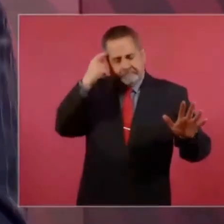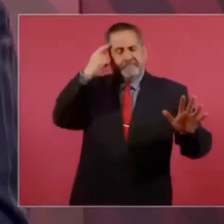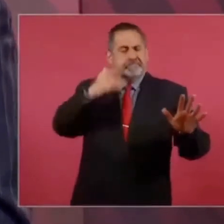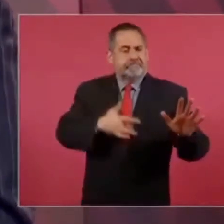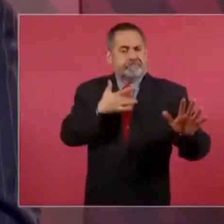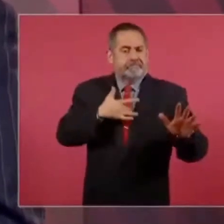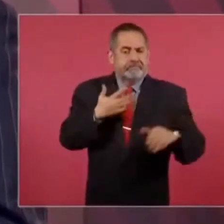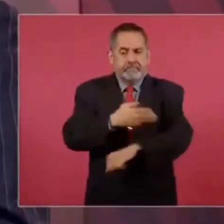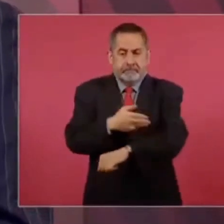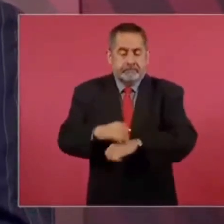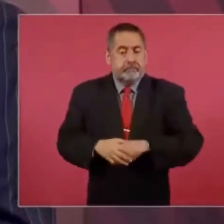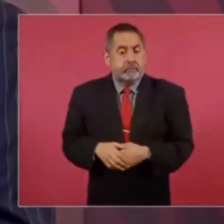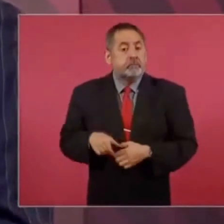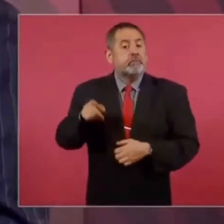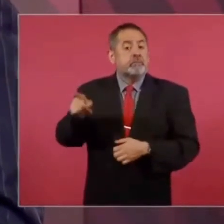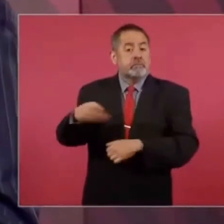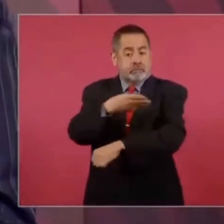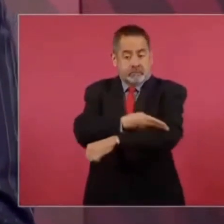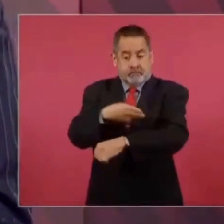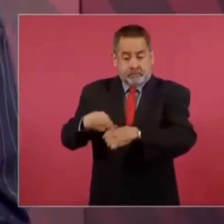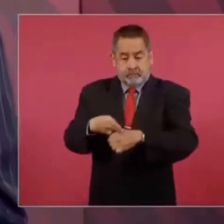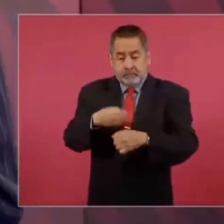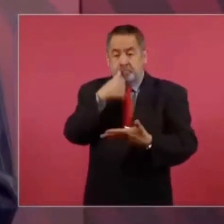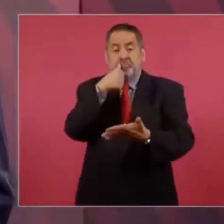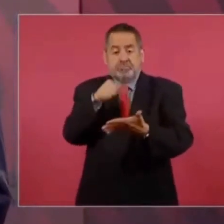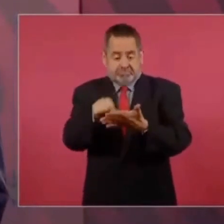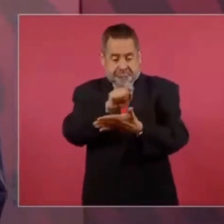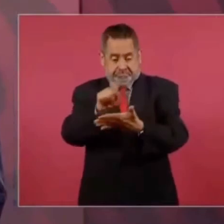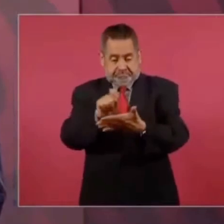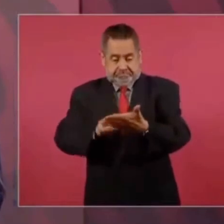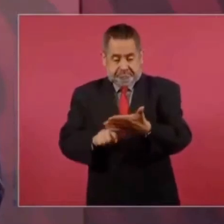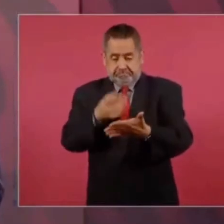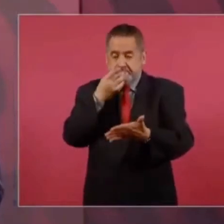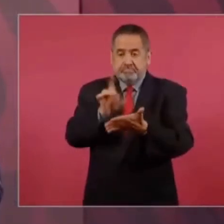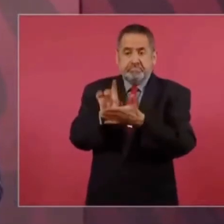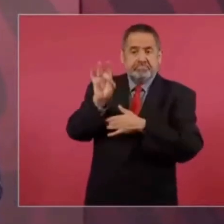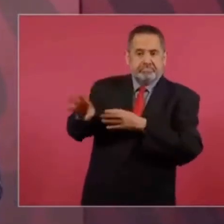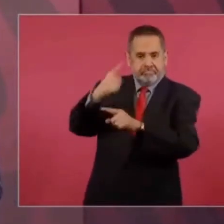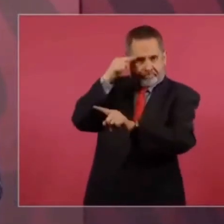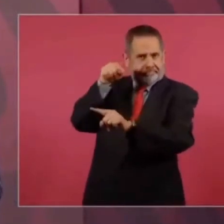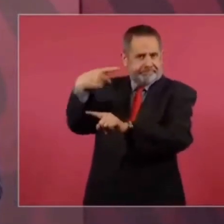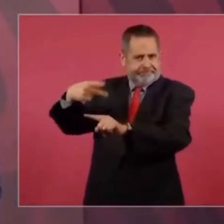En una carta que escribe a su madre, a su mamá,